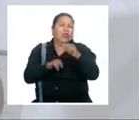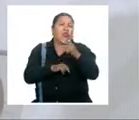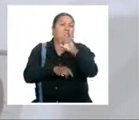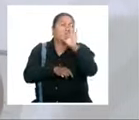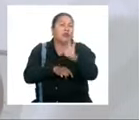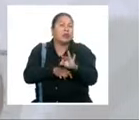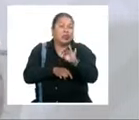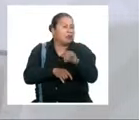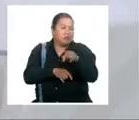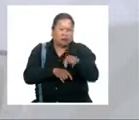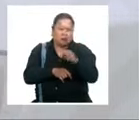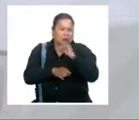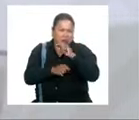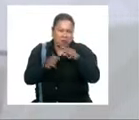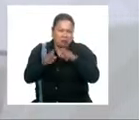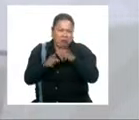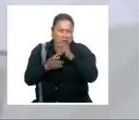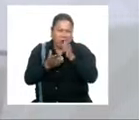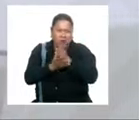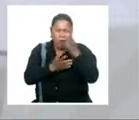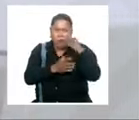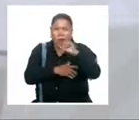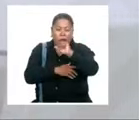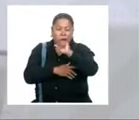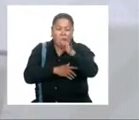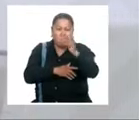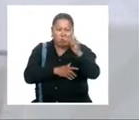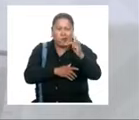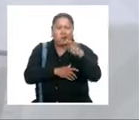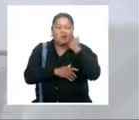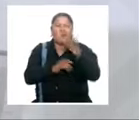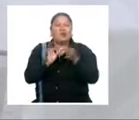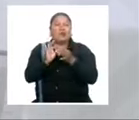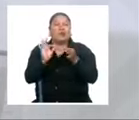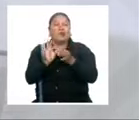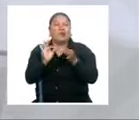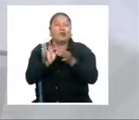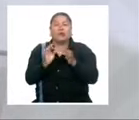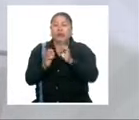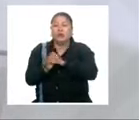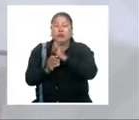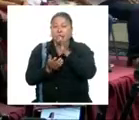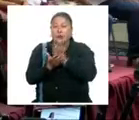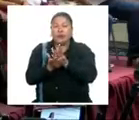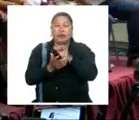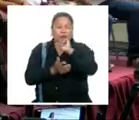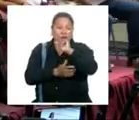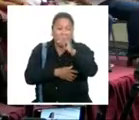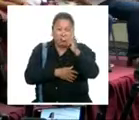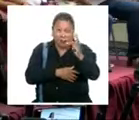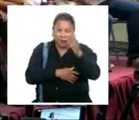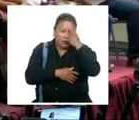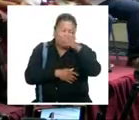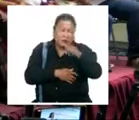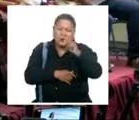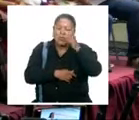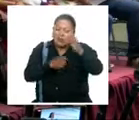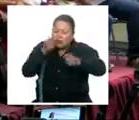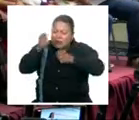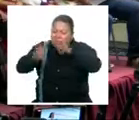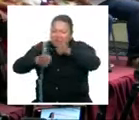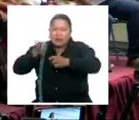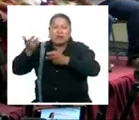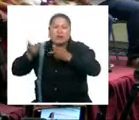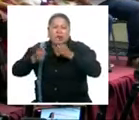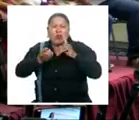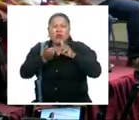12% locales. Con relación a las apps, quiero comentarles que no solamente está haciendo aplicación para conocer nuestros